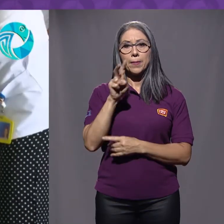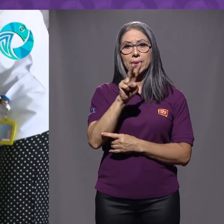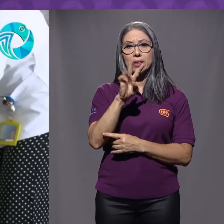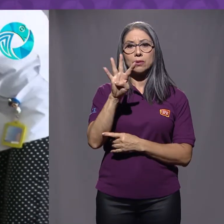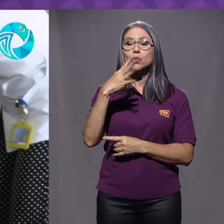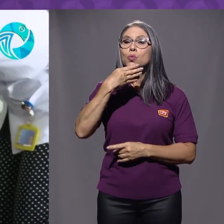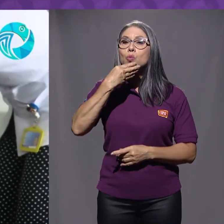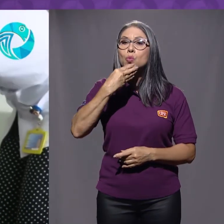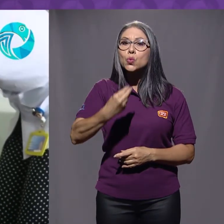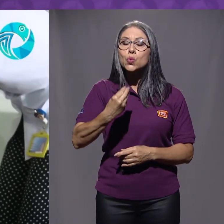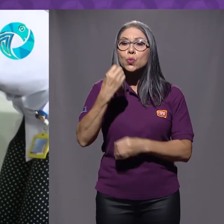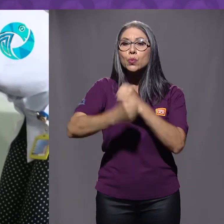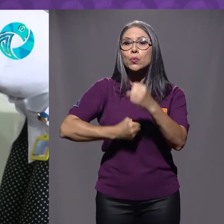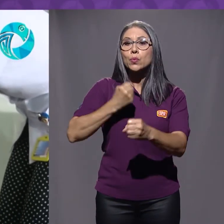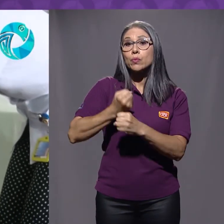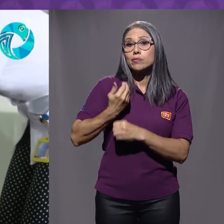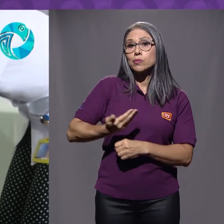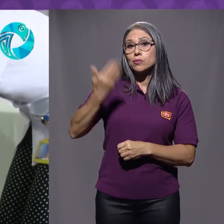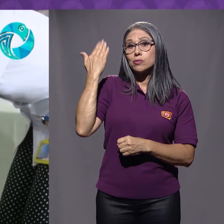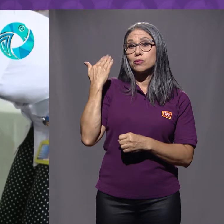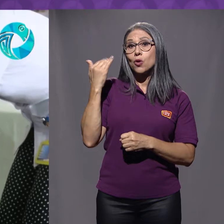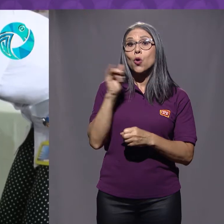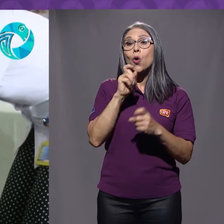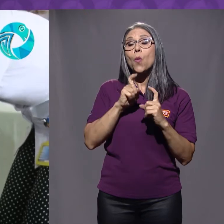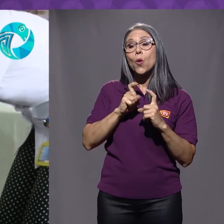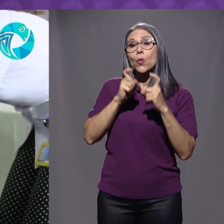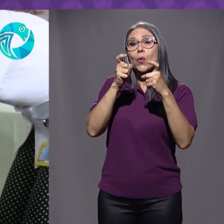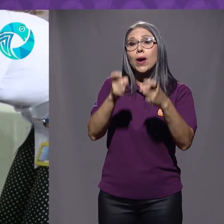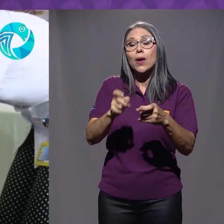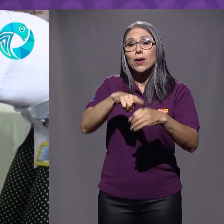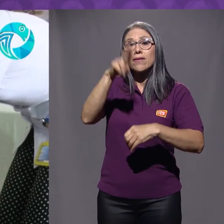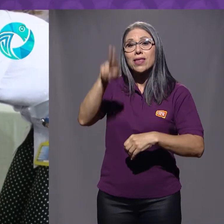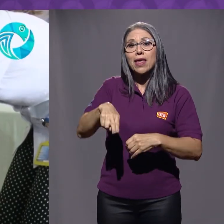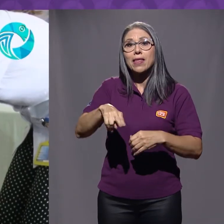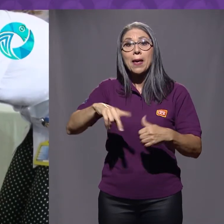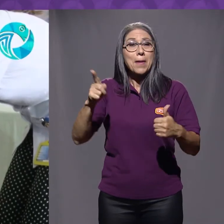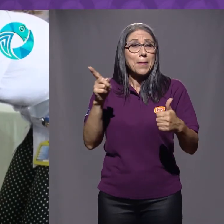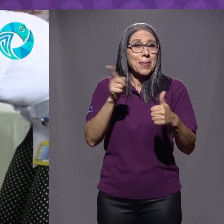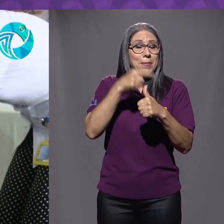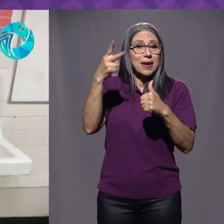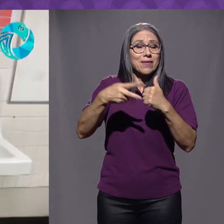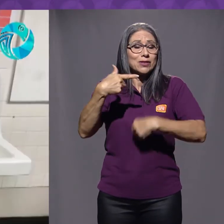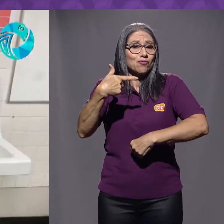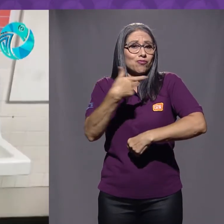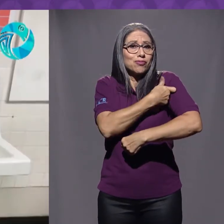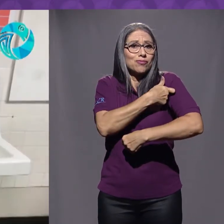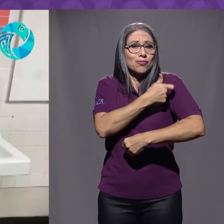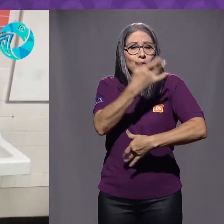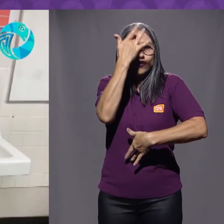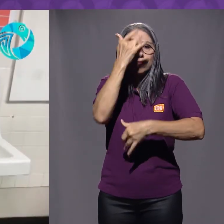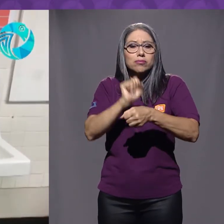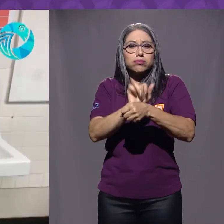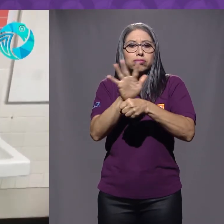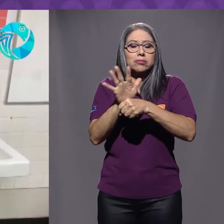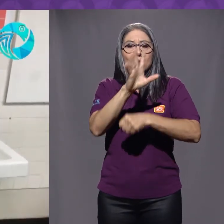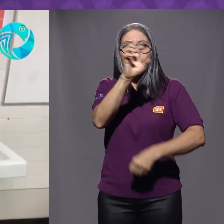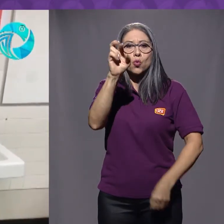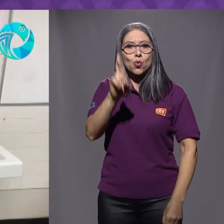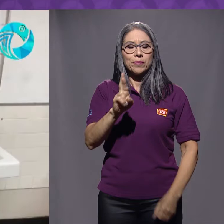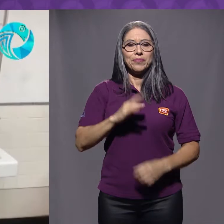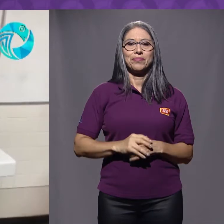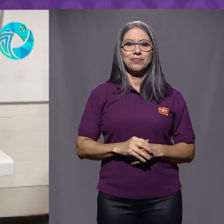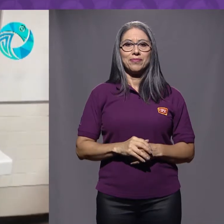El 24 de diciembre de 2020, como regalo de Navidad, se aplicaron las primeras vacunas contra el COVID-19 en Costa